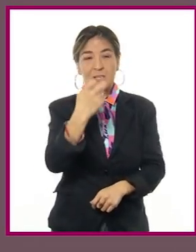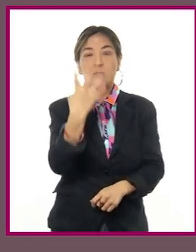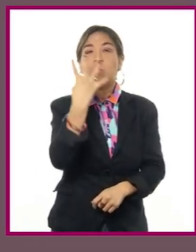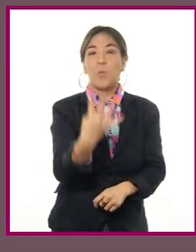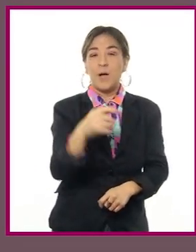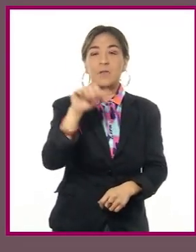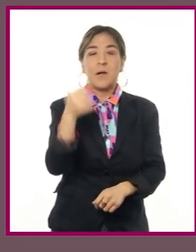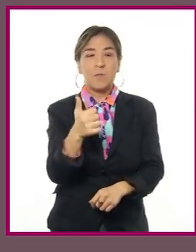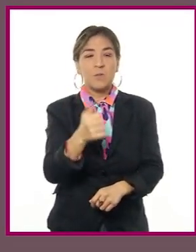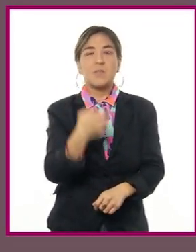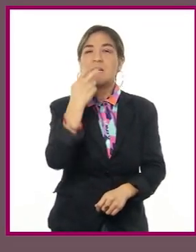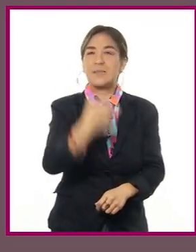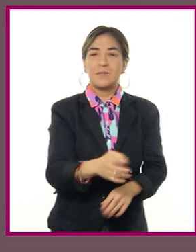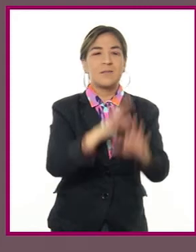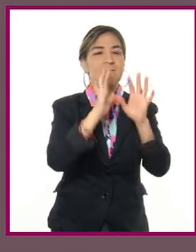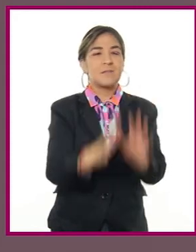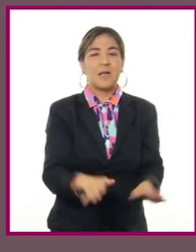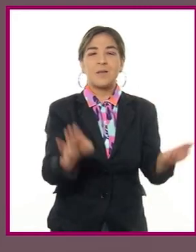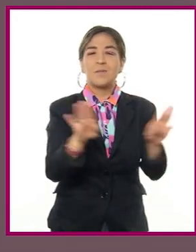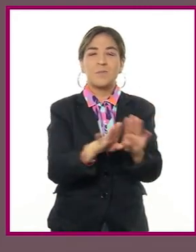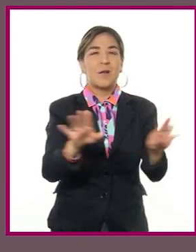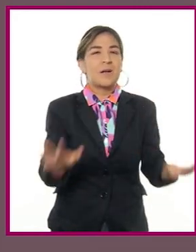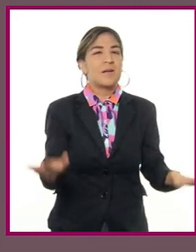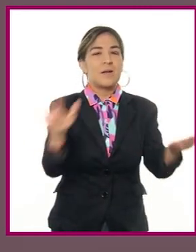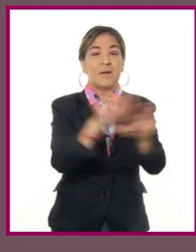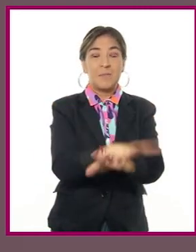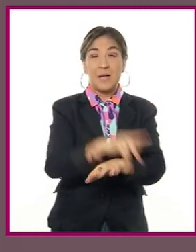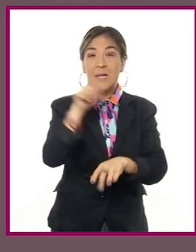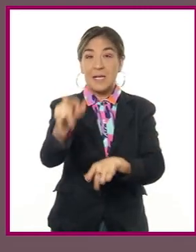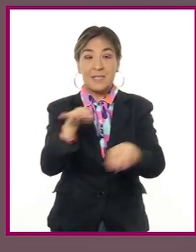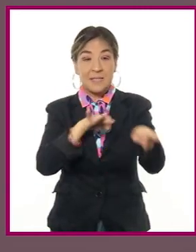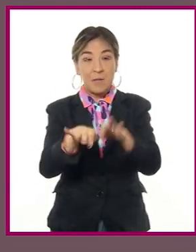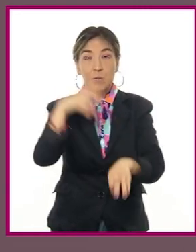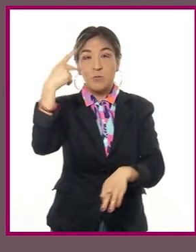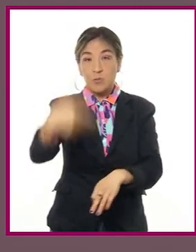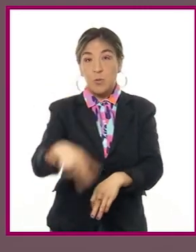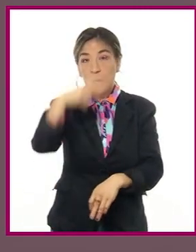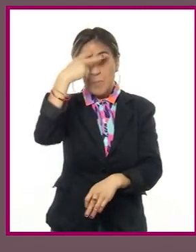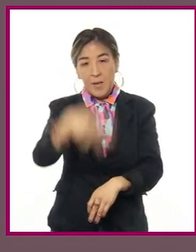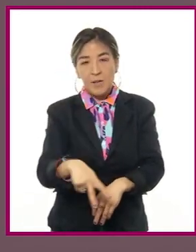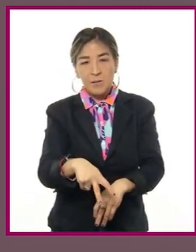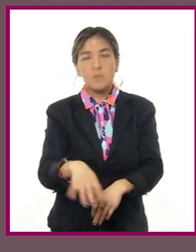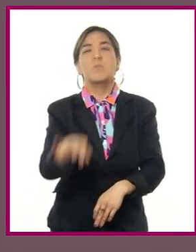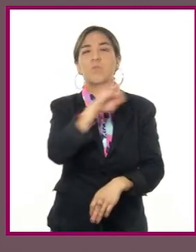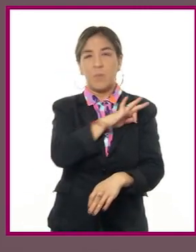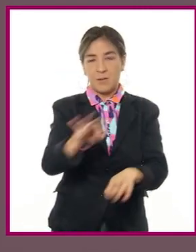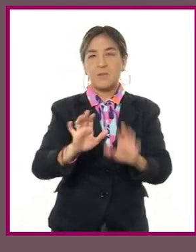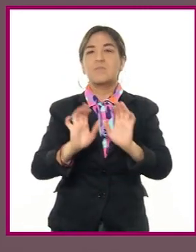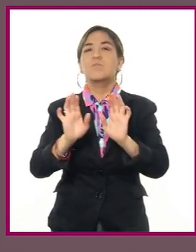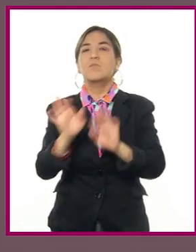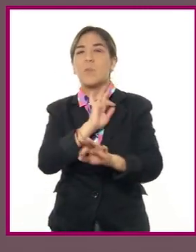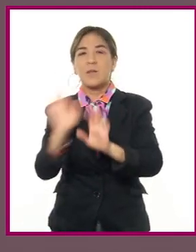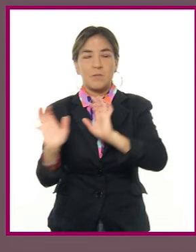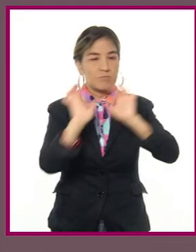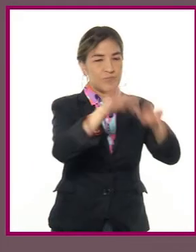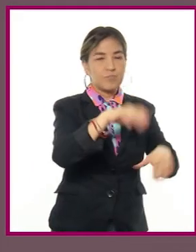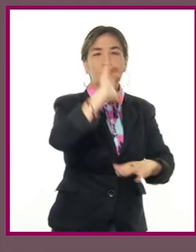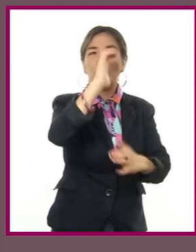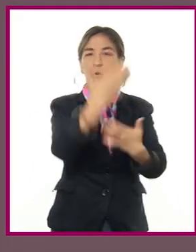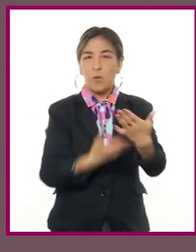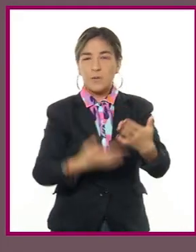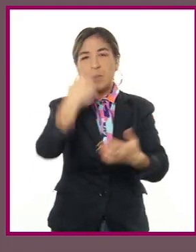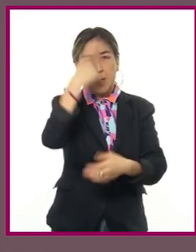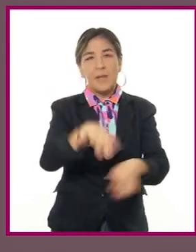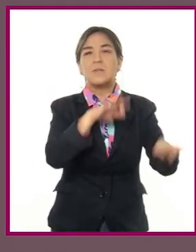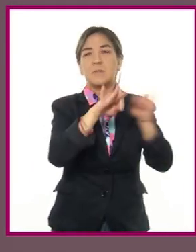agosto quedaron determinadas las condiciones en que los trabajadores mexicanos podrán ser contratados para prestar servicio